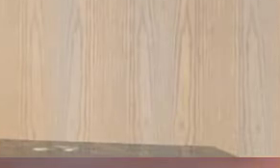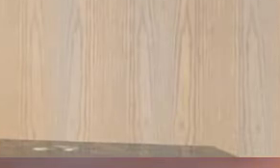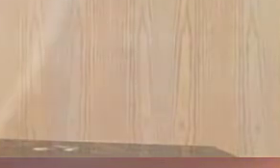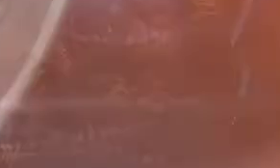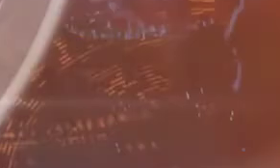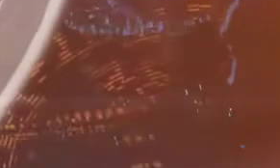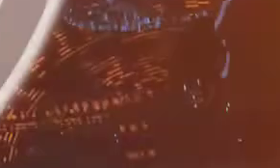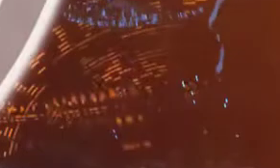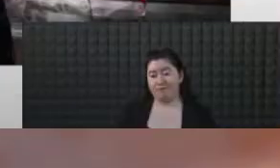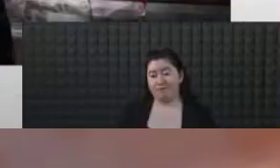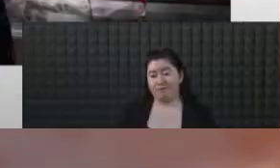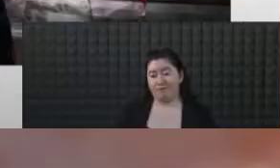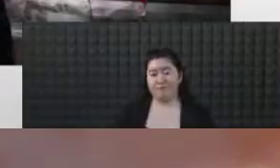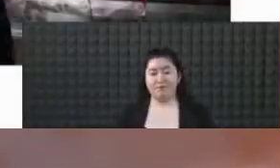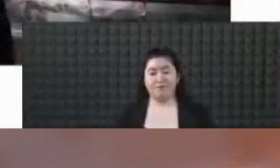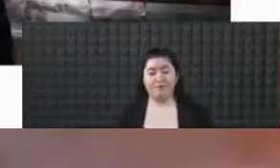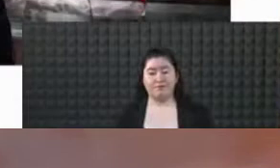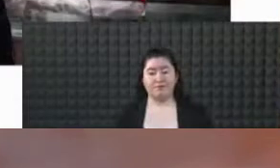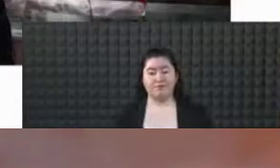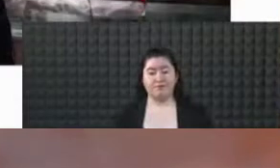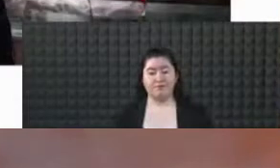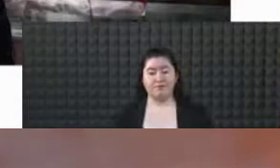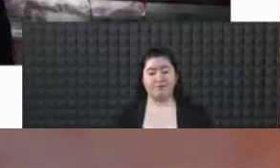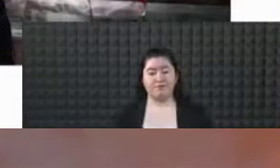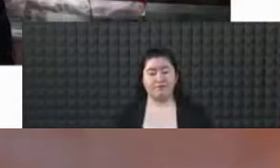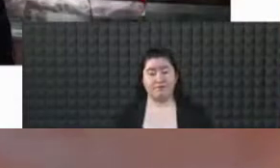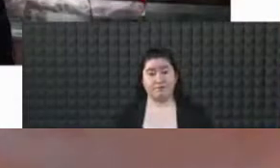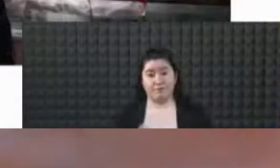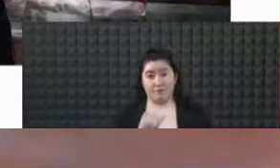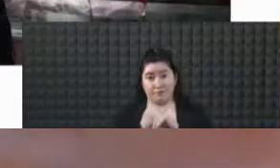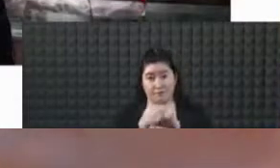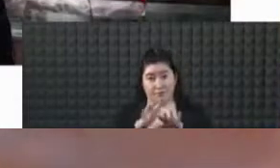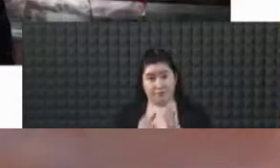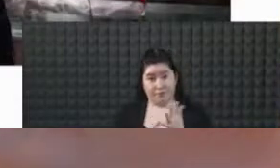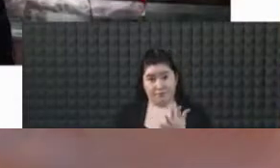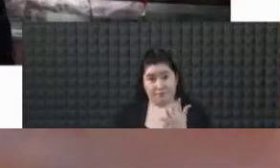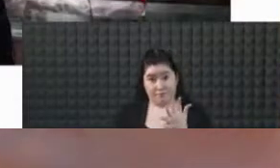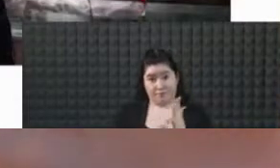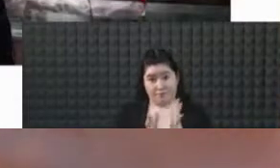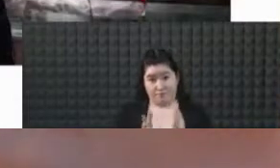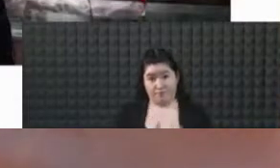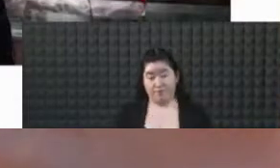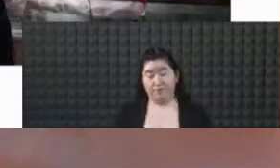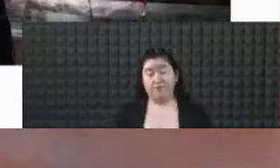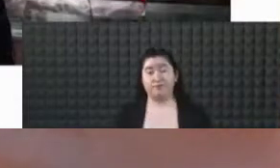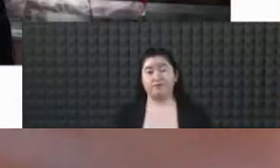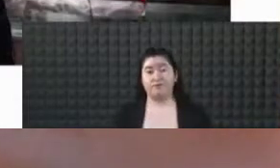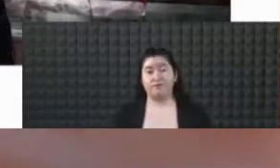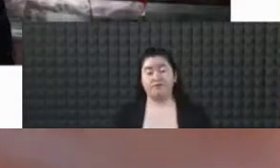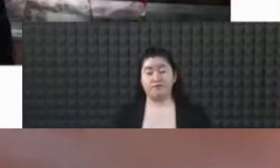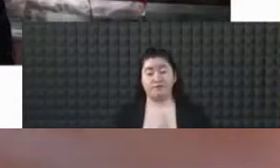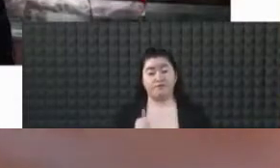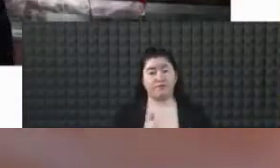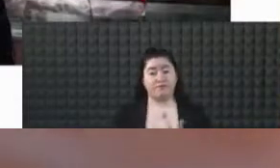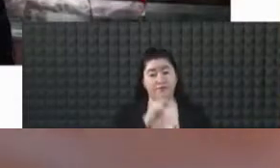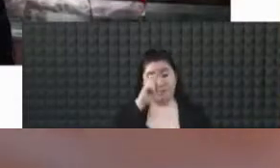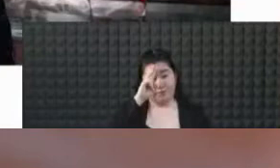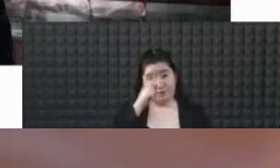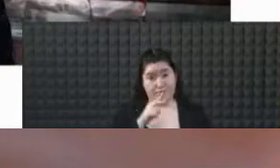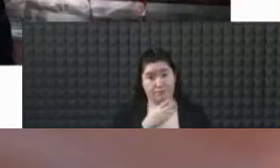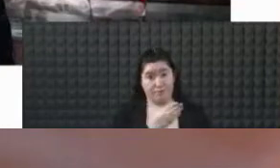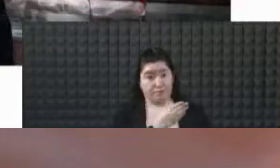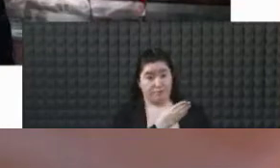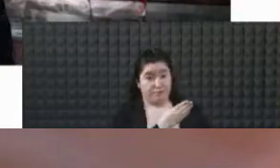la inversión. En la Ciudad de México, 9 de 16 alcaldías registraron en el segundo trimestre